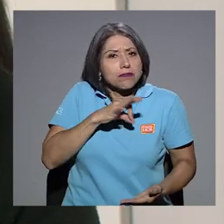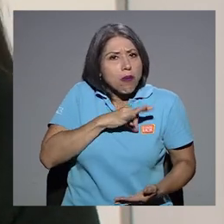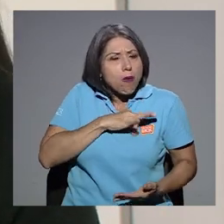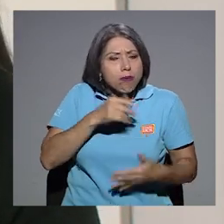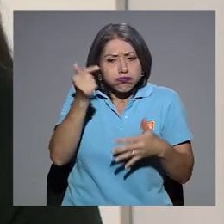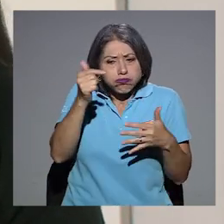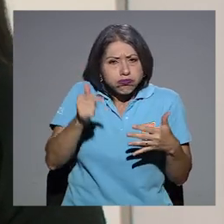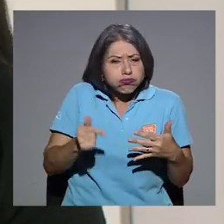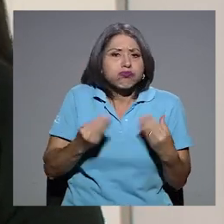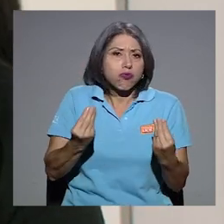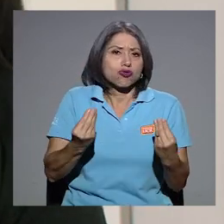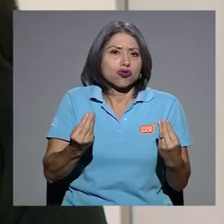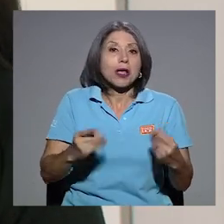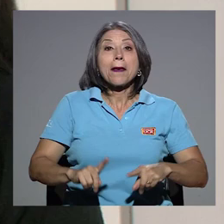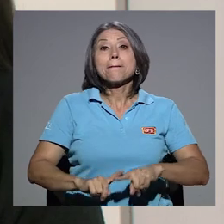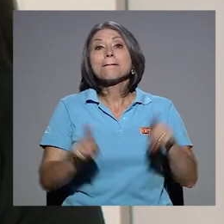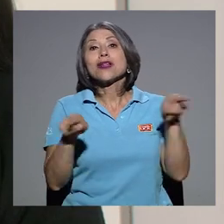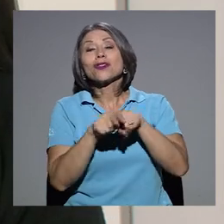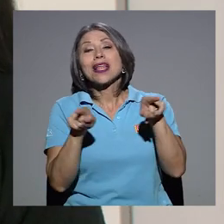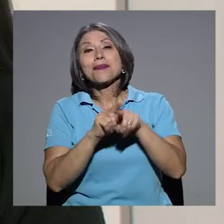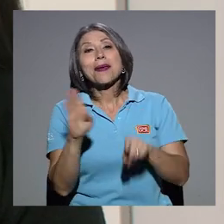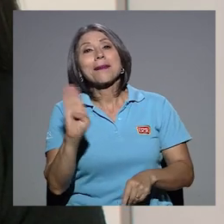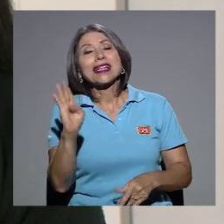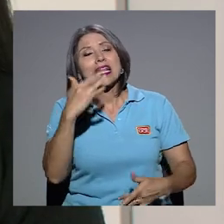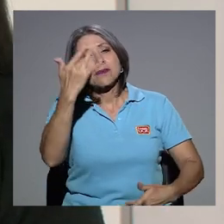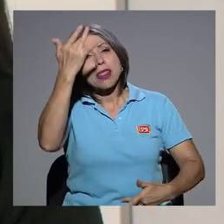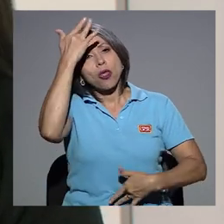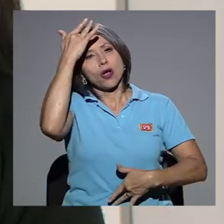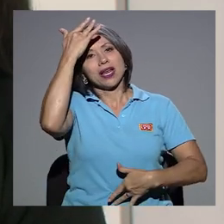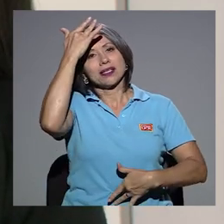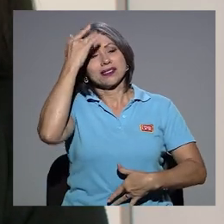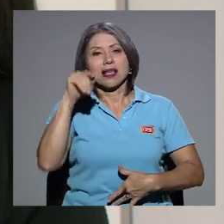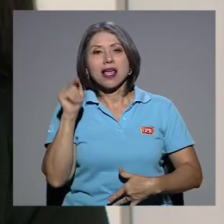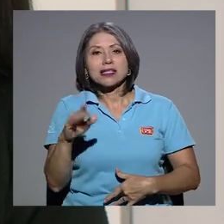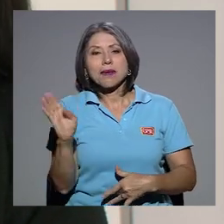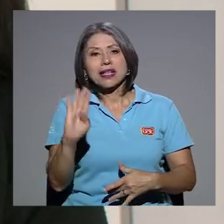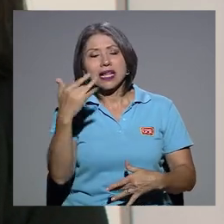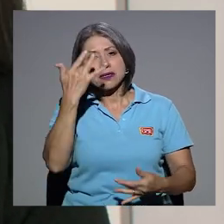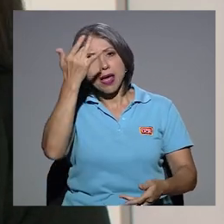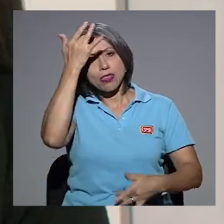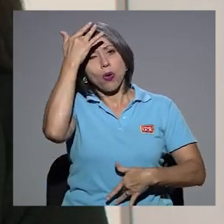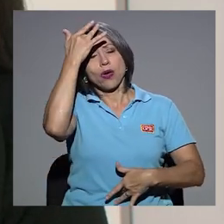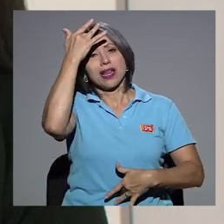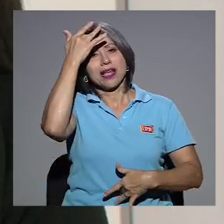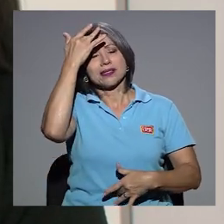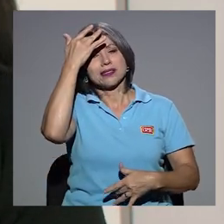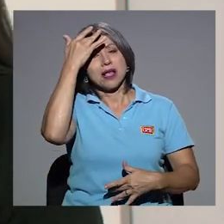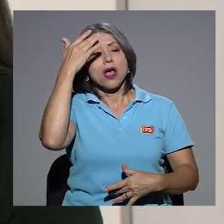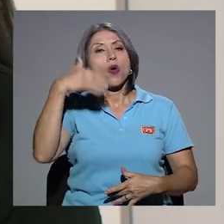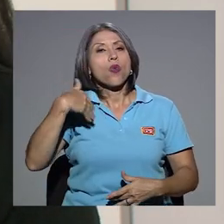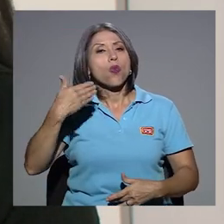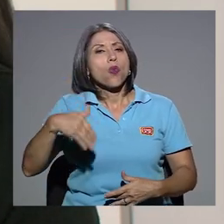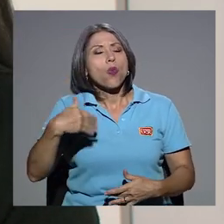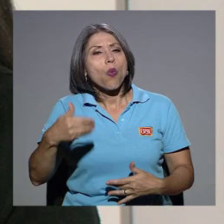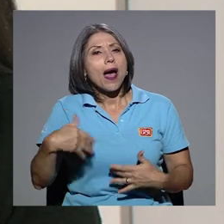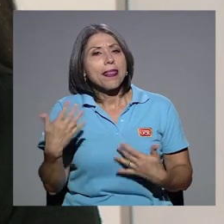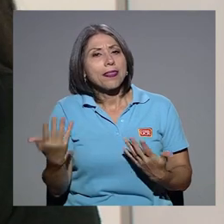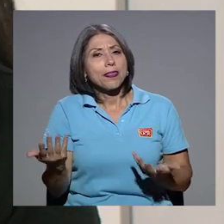beneficia en muchas cosas. Sin embargo, existen también bacterias patógenas. Esas bacterias patógenas, cuando